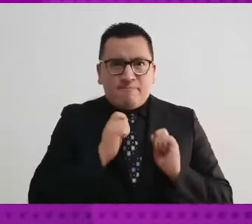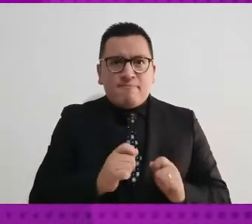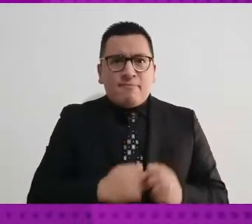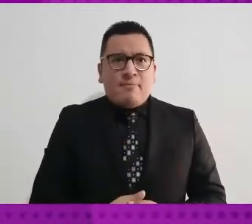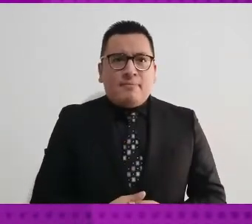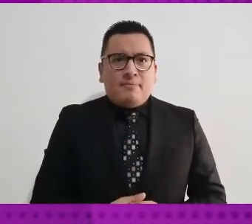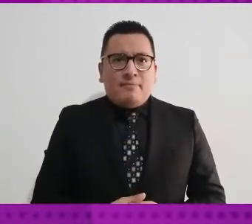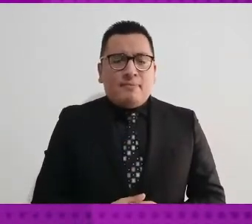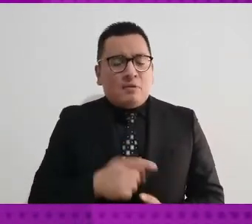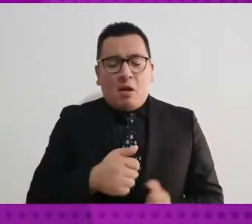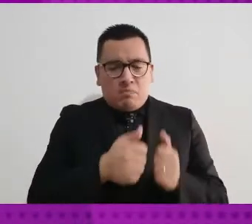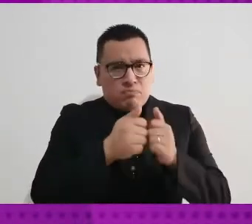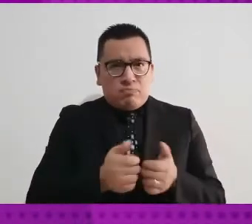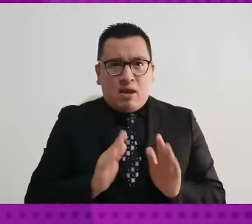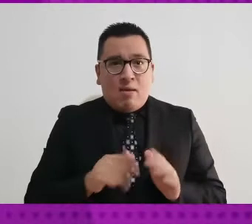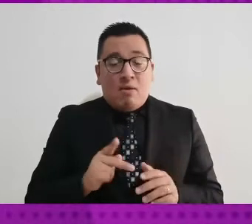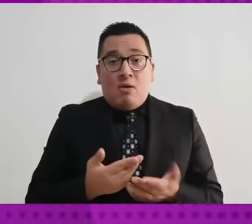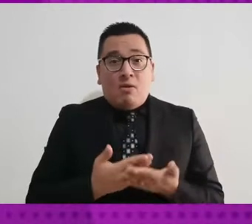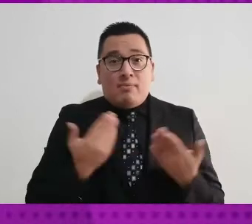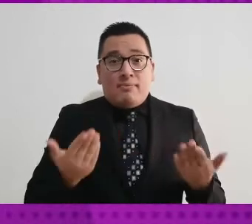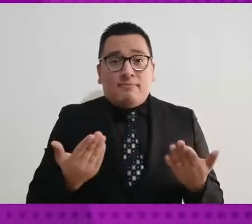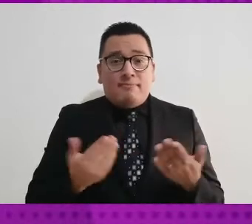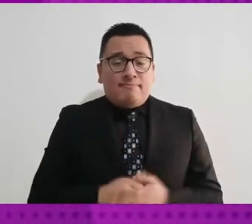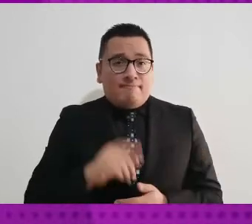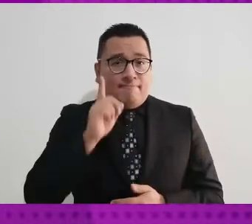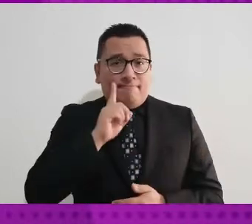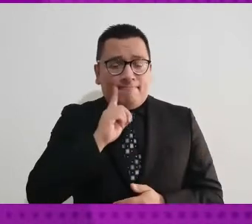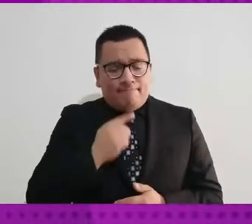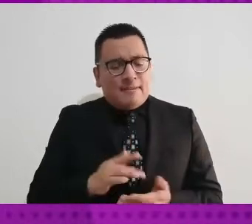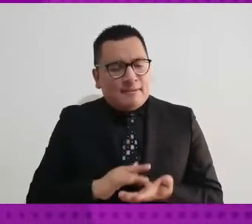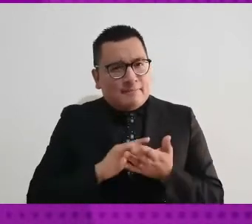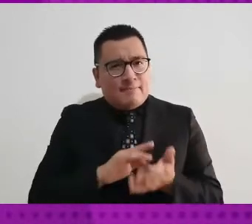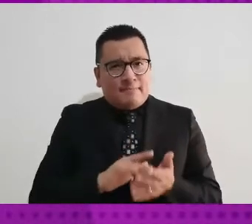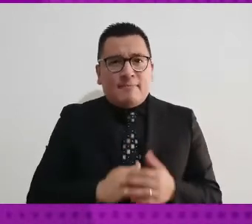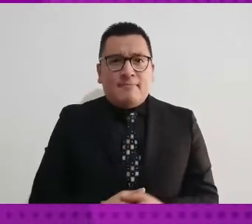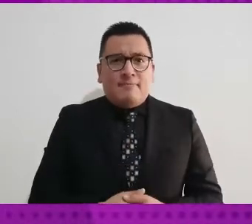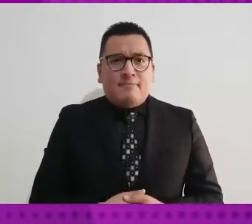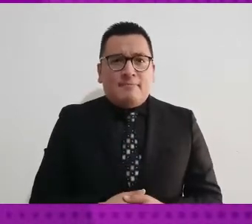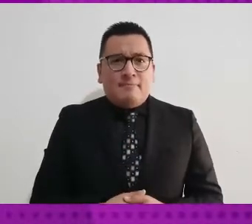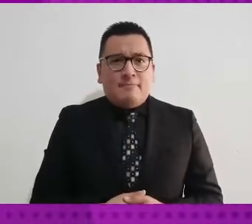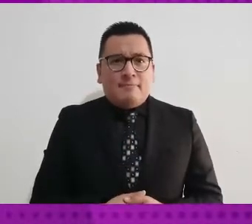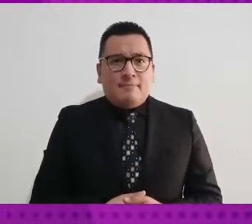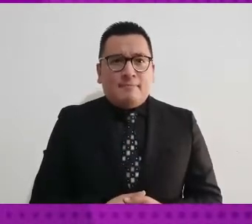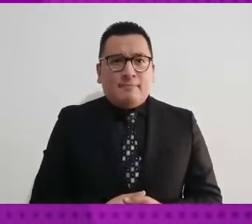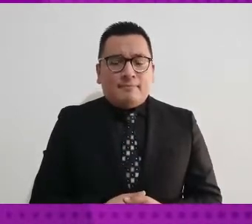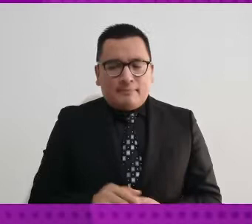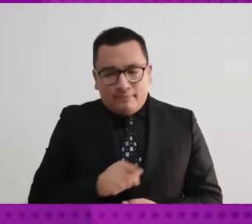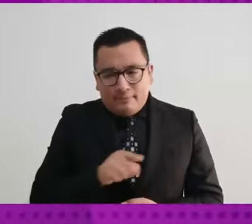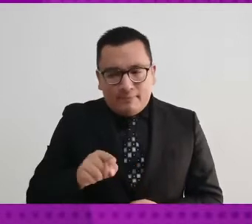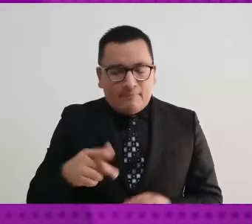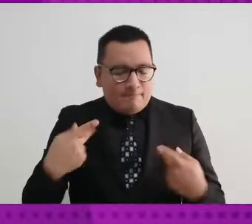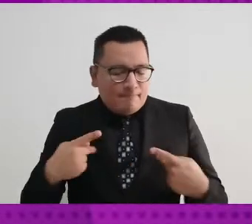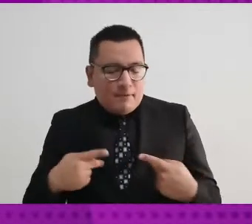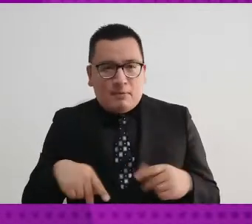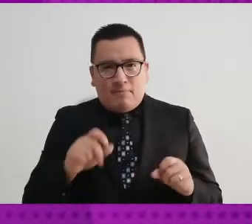no solamente se han quedado, sino que además se ha empujado muy fuertemente por la propia sociedad y por ellas